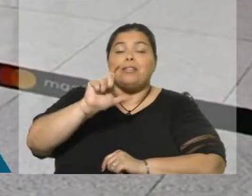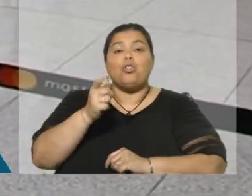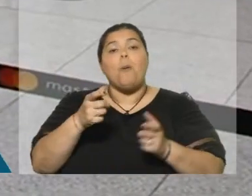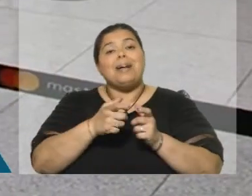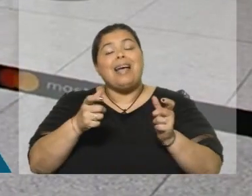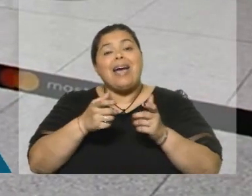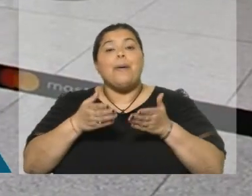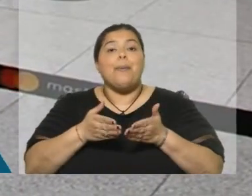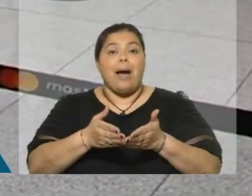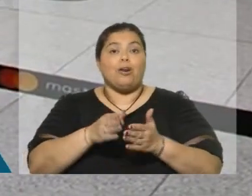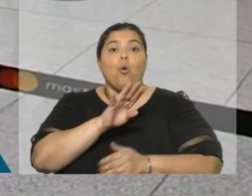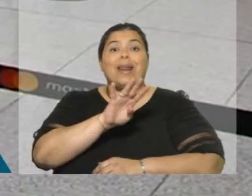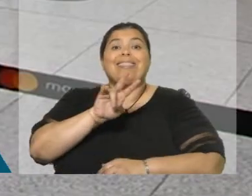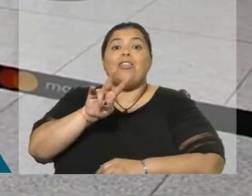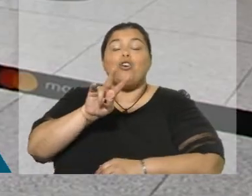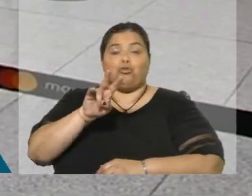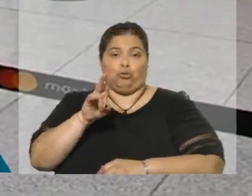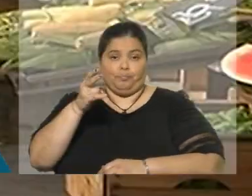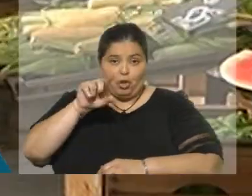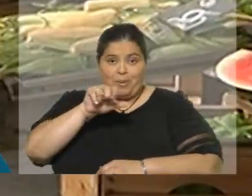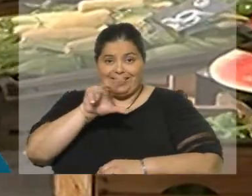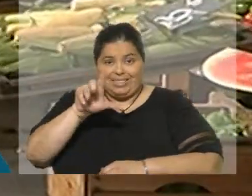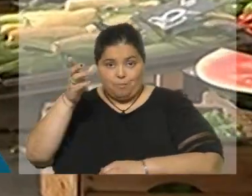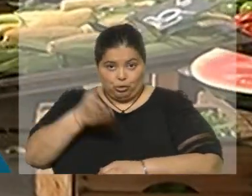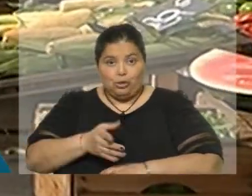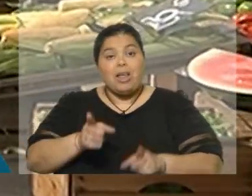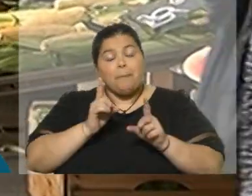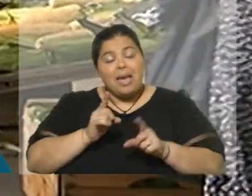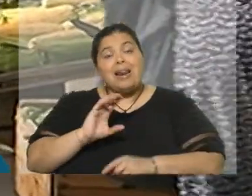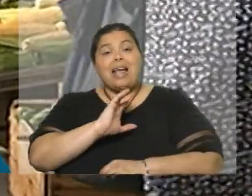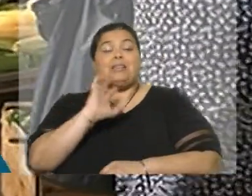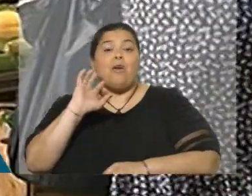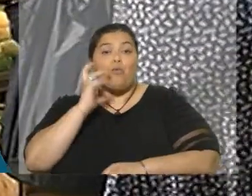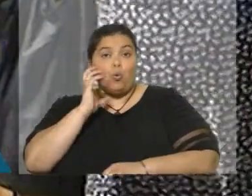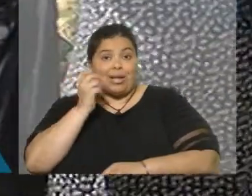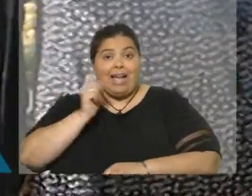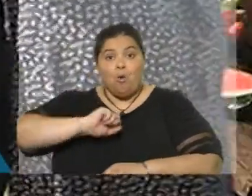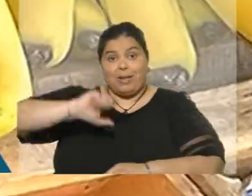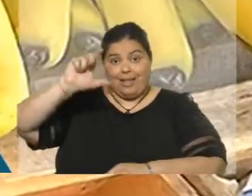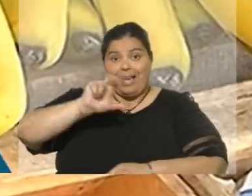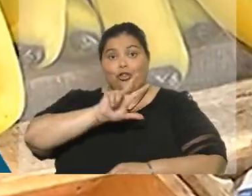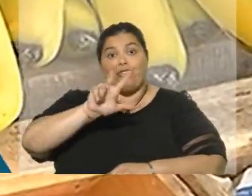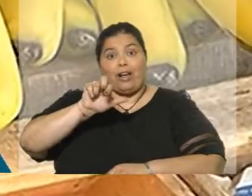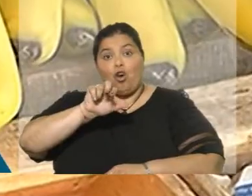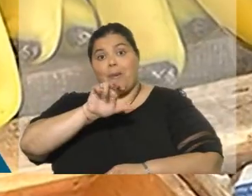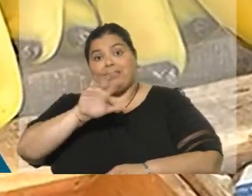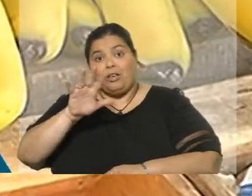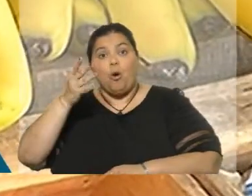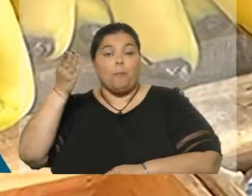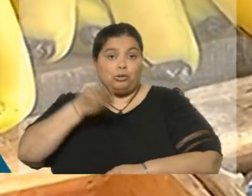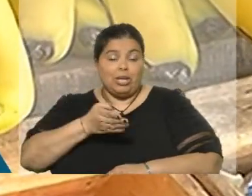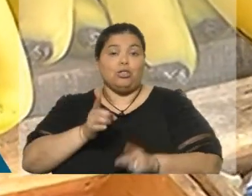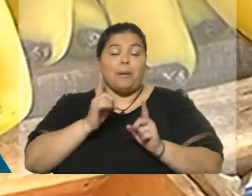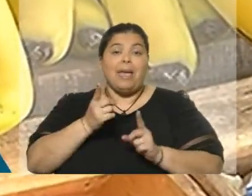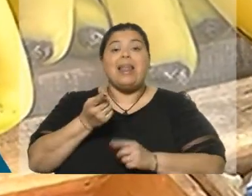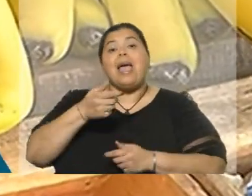de 42,7%. por otro lado las frutas aumentaron 3,54% se destaca el incremento en los precios